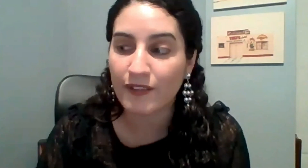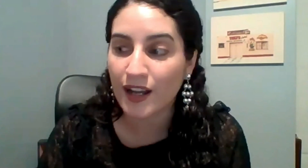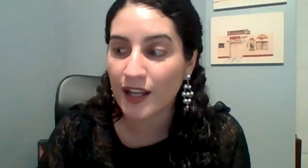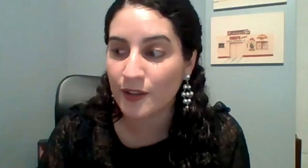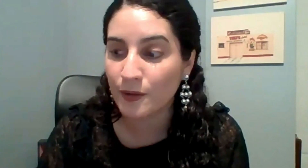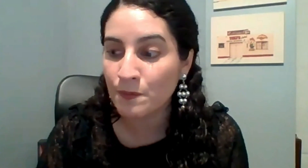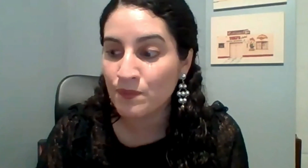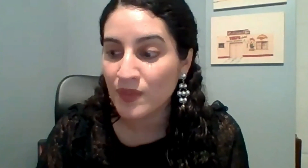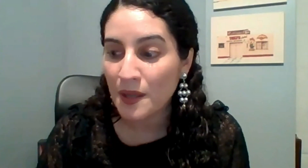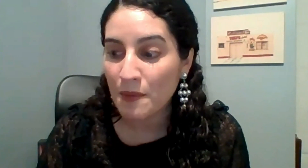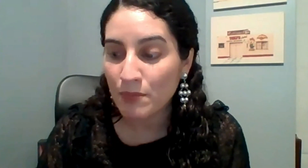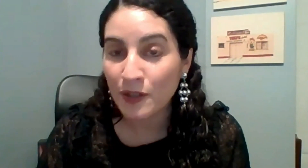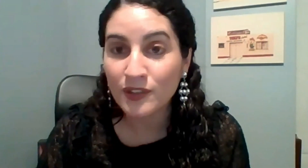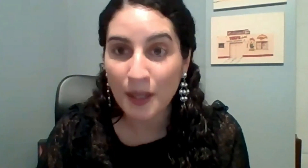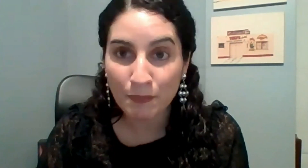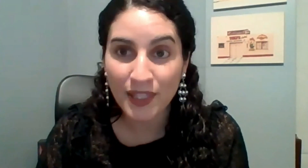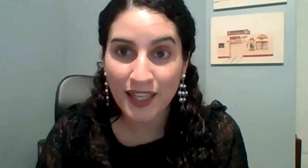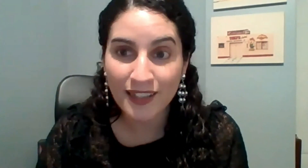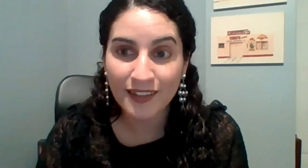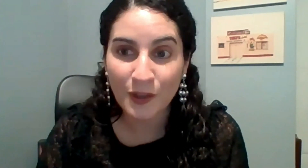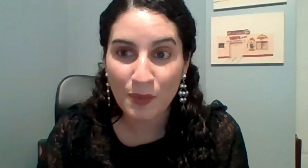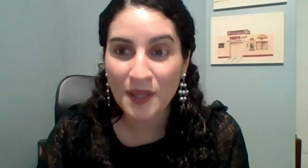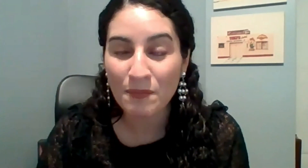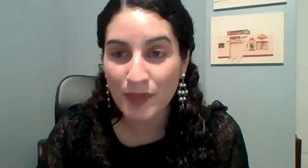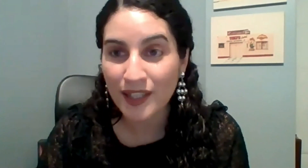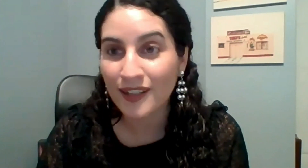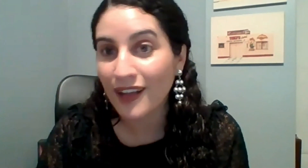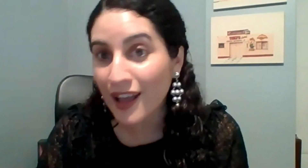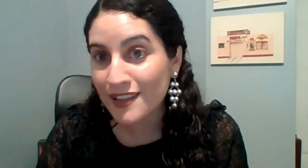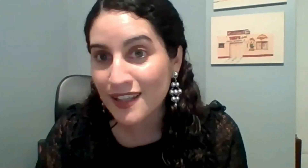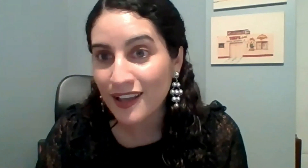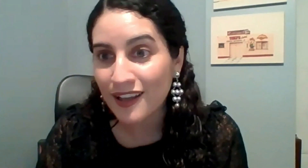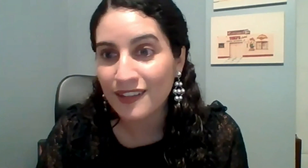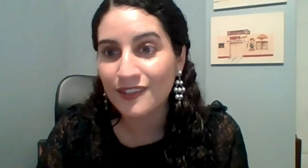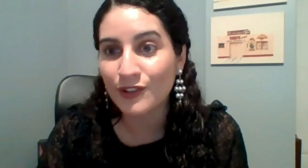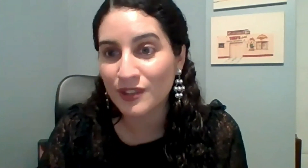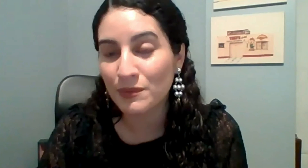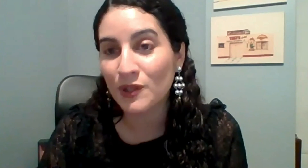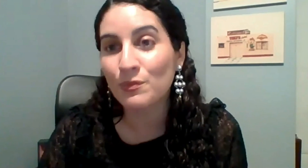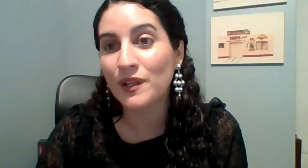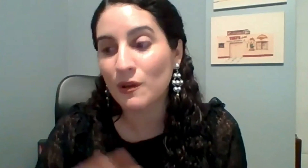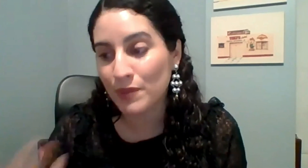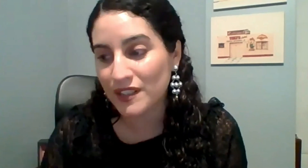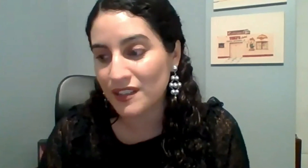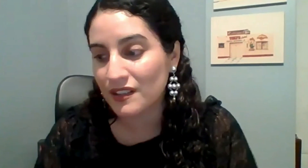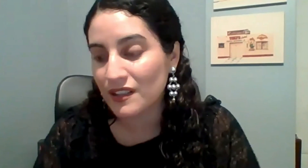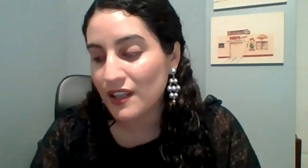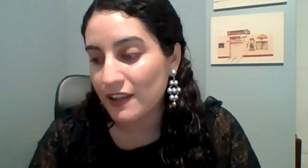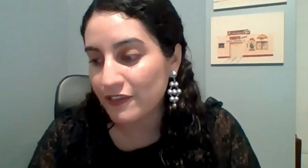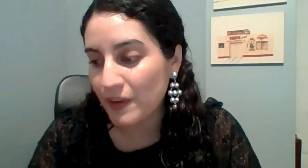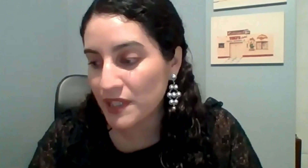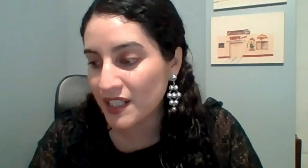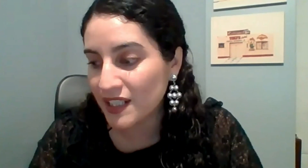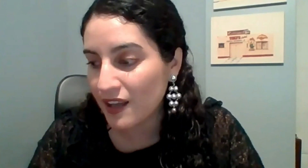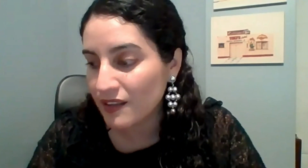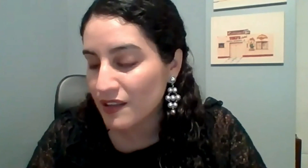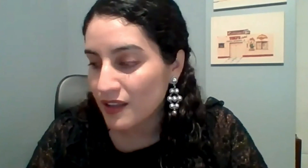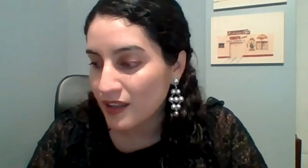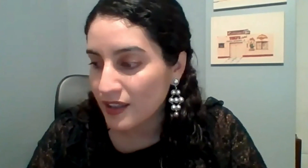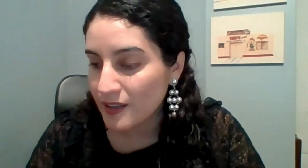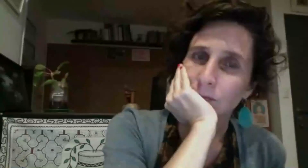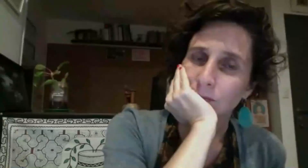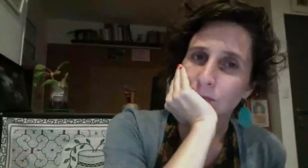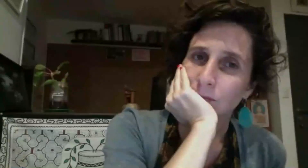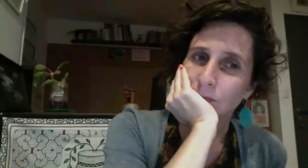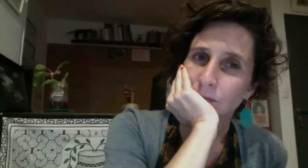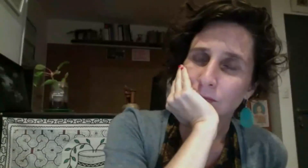vayan trabajando. Pero también los pueden ver en casa, ¿no? También lo pueden compartir en familia.